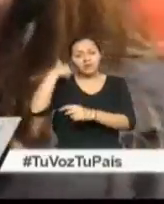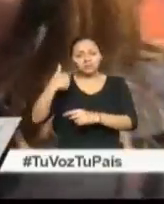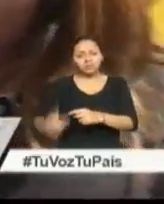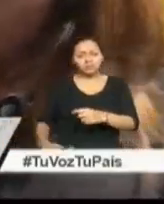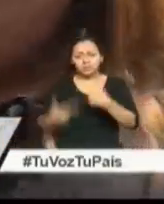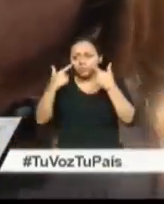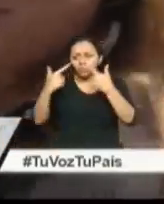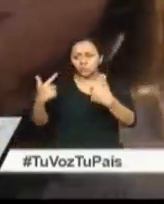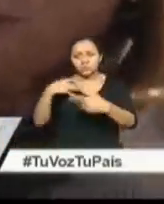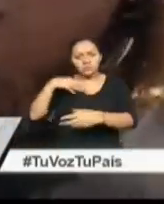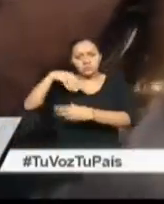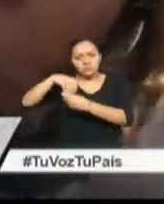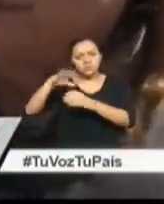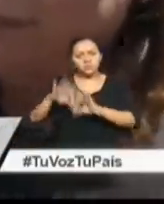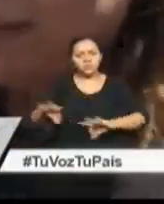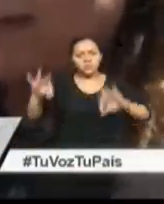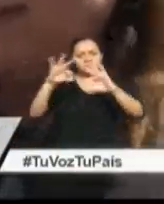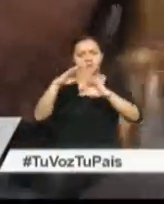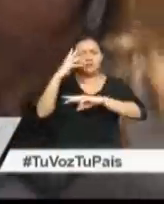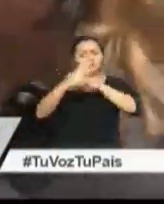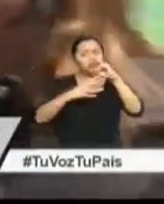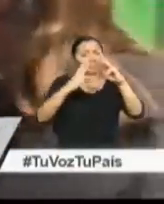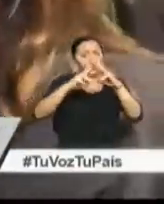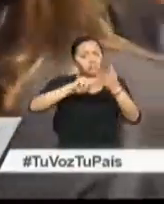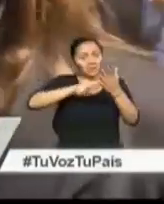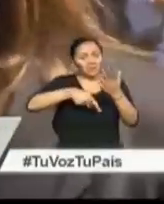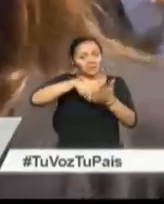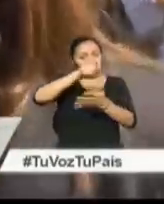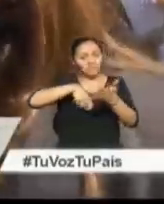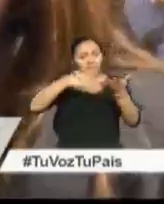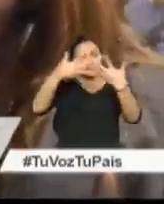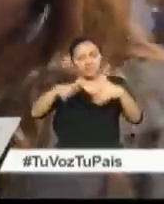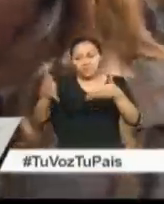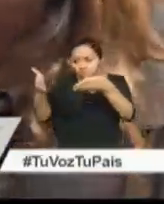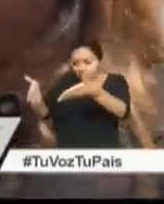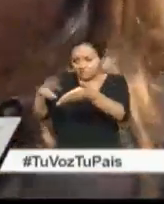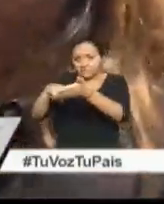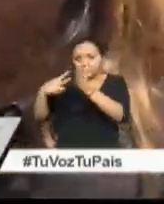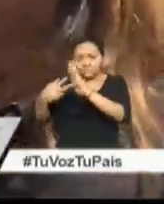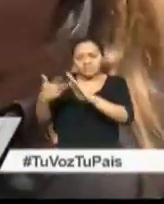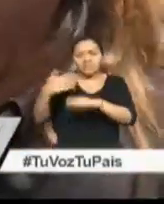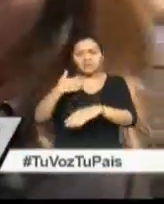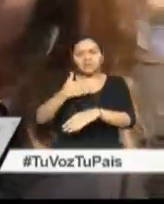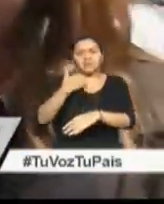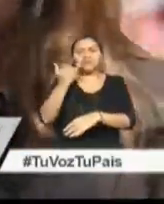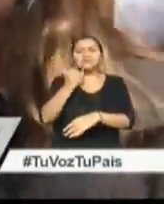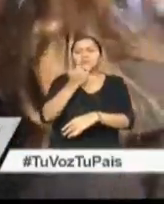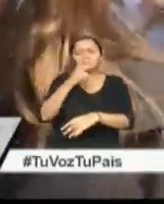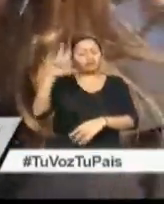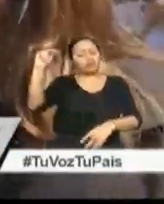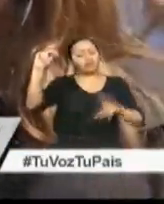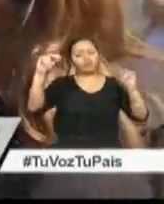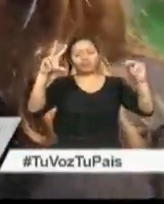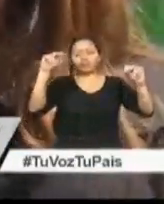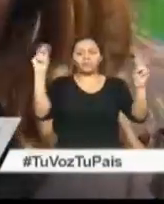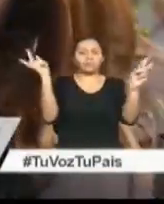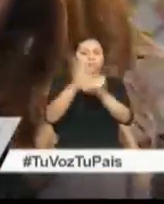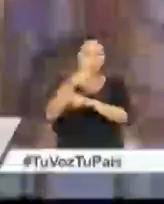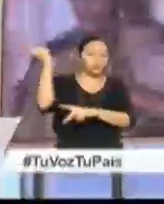Son parte de los derechos humanos que el mundo entero ha reconocido, reclamos básicos que Israel quiere complicar.